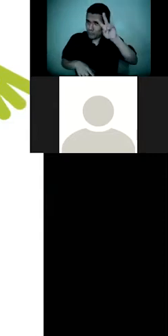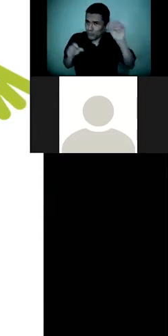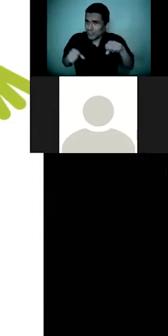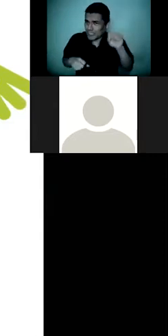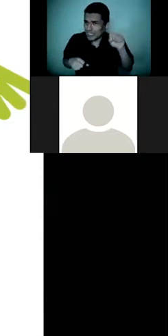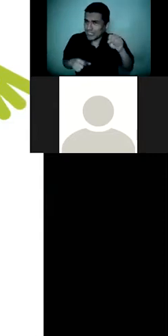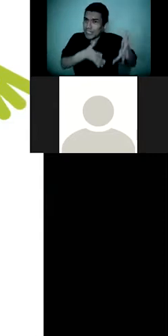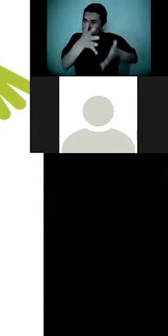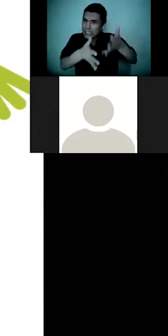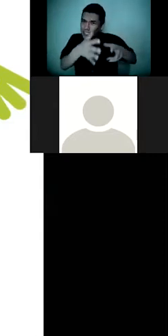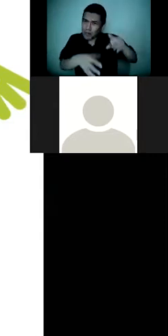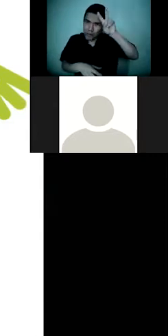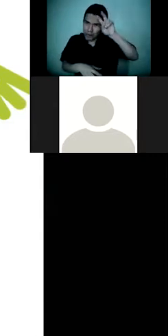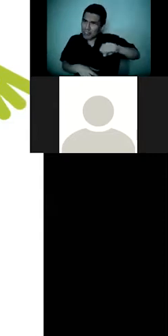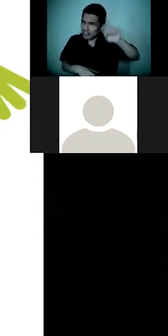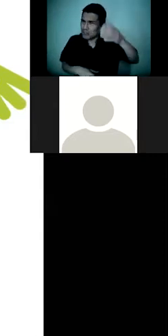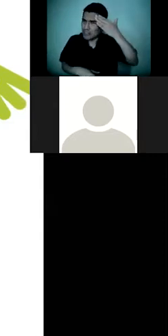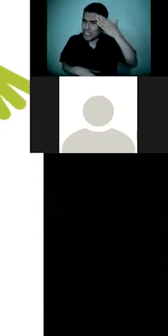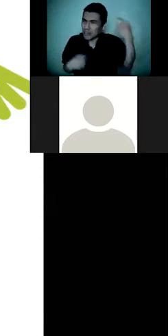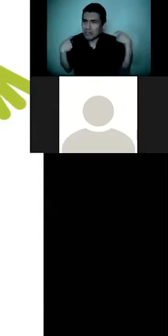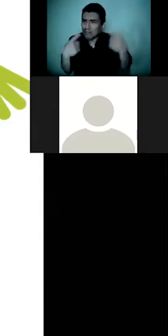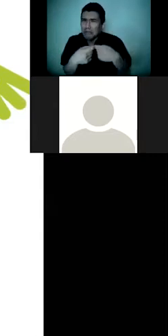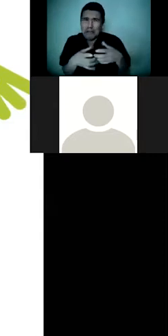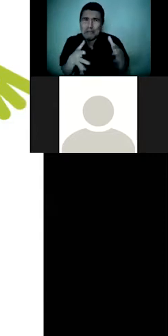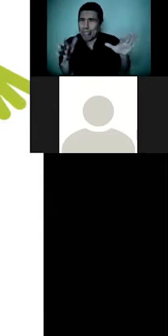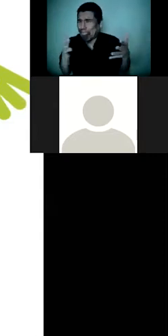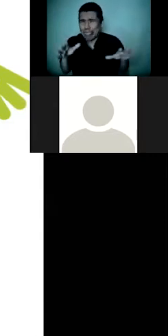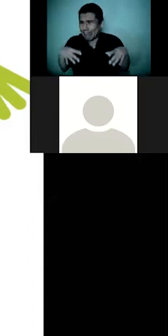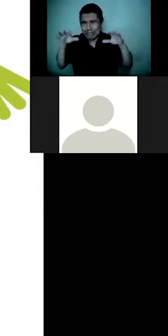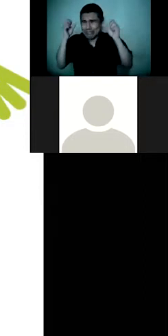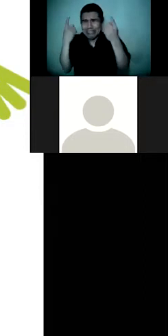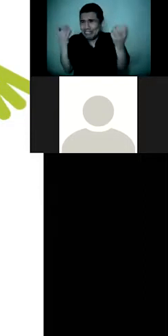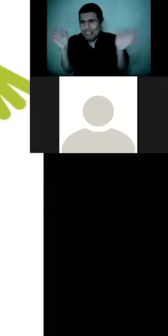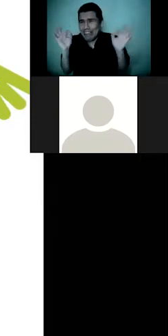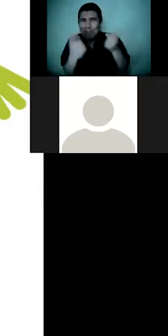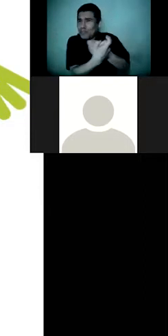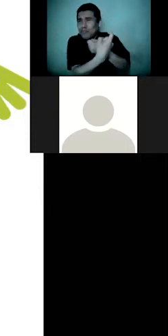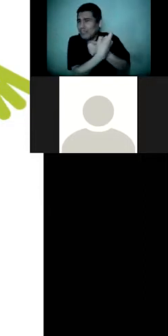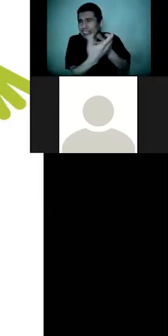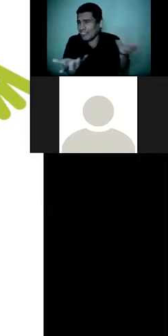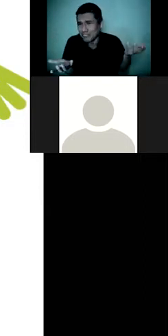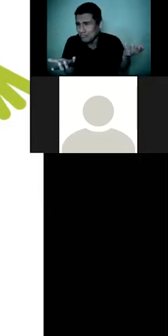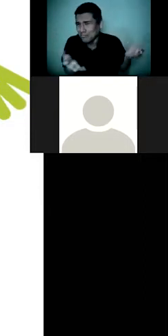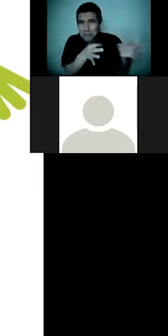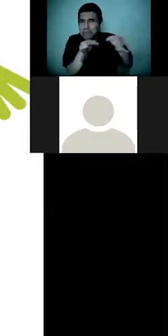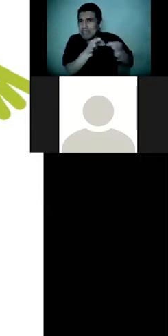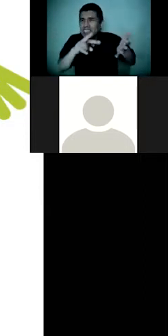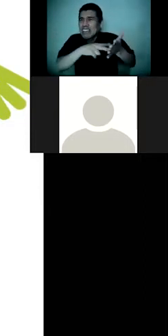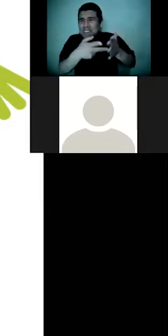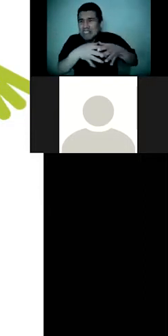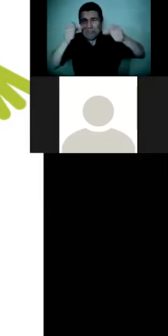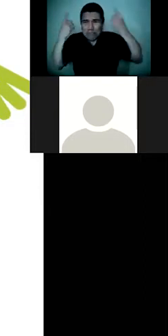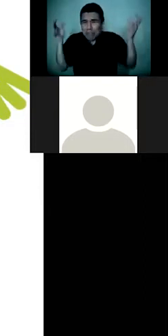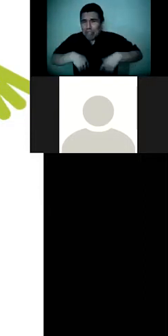¿Por qué? Porque yo nací en Perú, sí. Lengua de señas peruana, ¿sabe? Y español no entiendo casi nada. Me han enseñado, mi